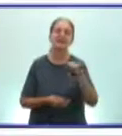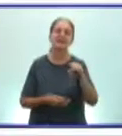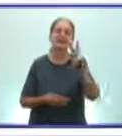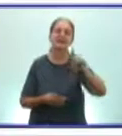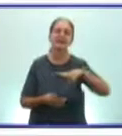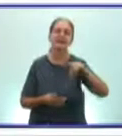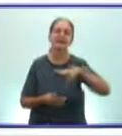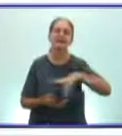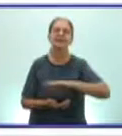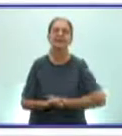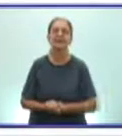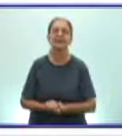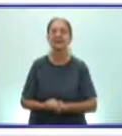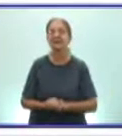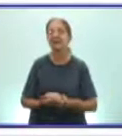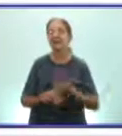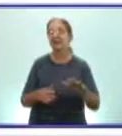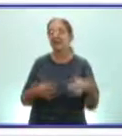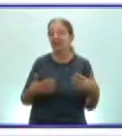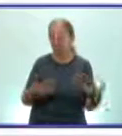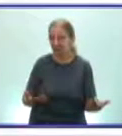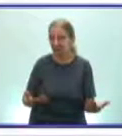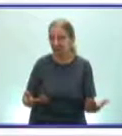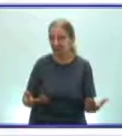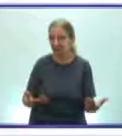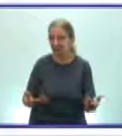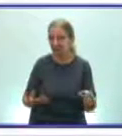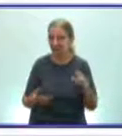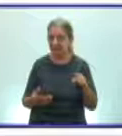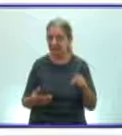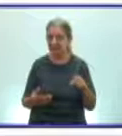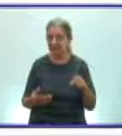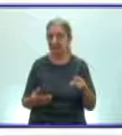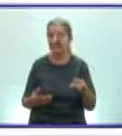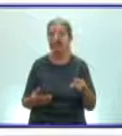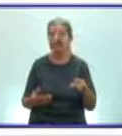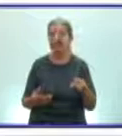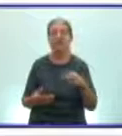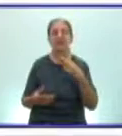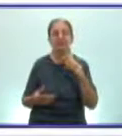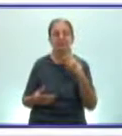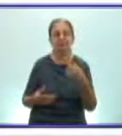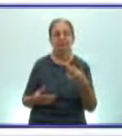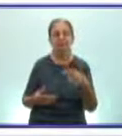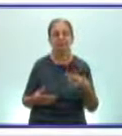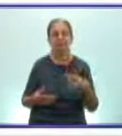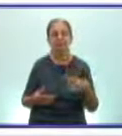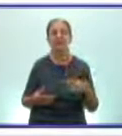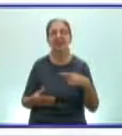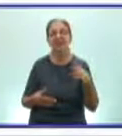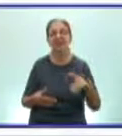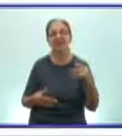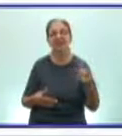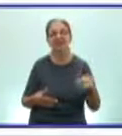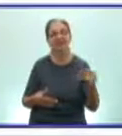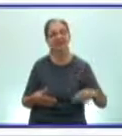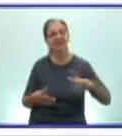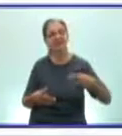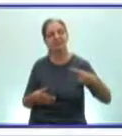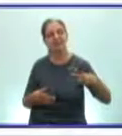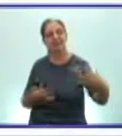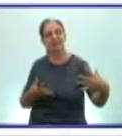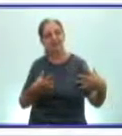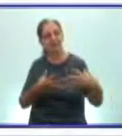valores, referentes a los resultados de la actividad sistemática aplicada, relacionada con